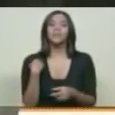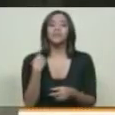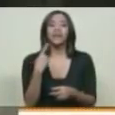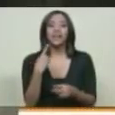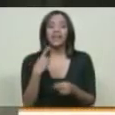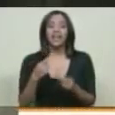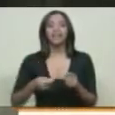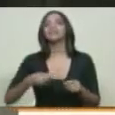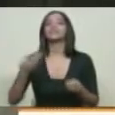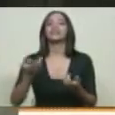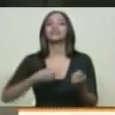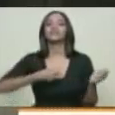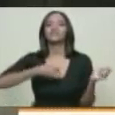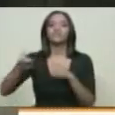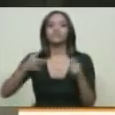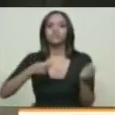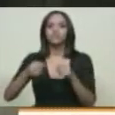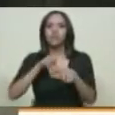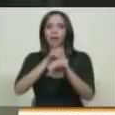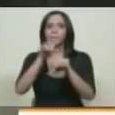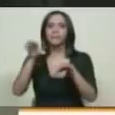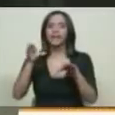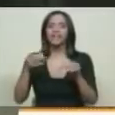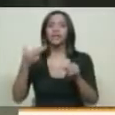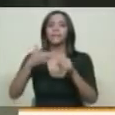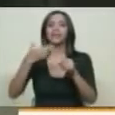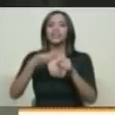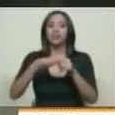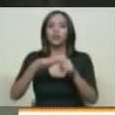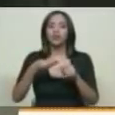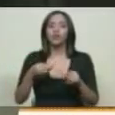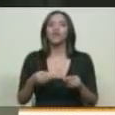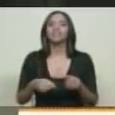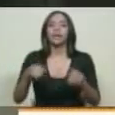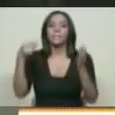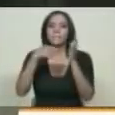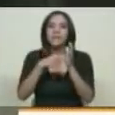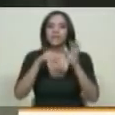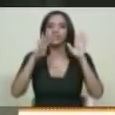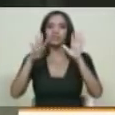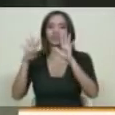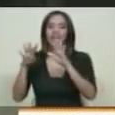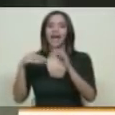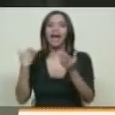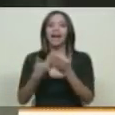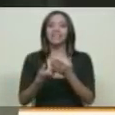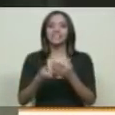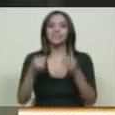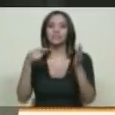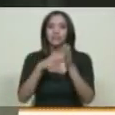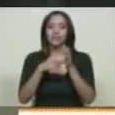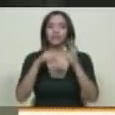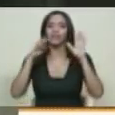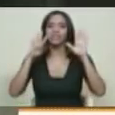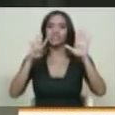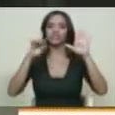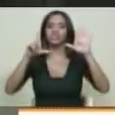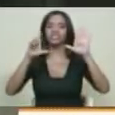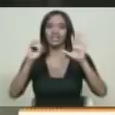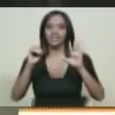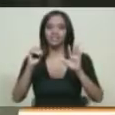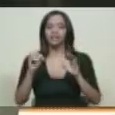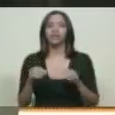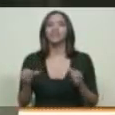de petróleo de 1929 a 1970. El número uno mundial. ¿Dónde está